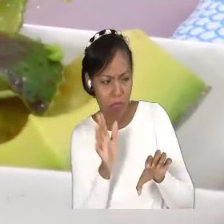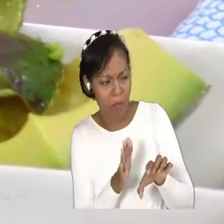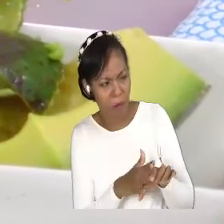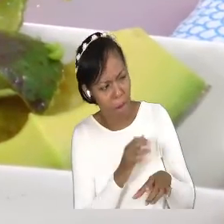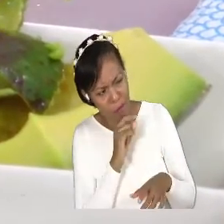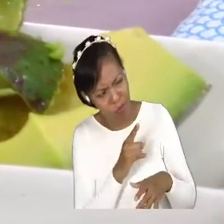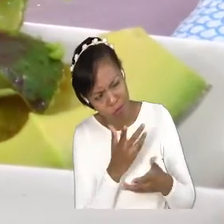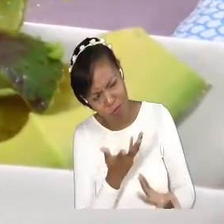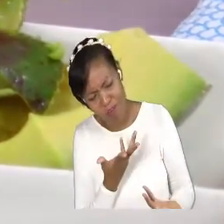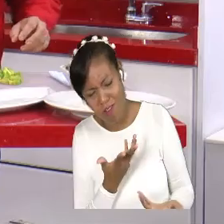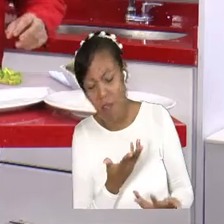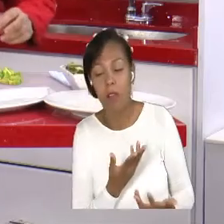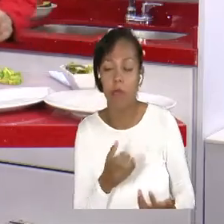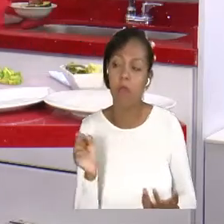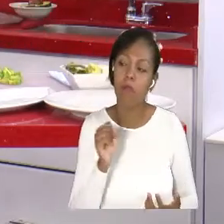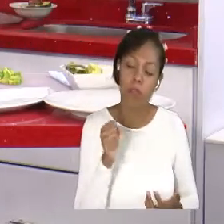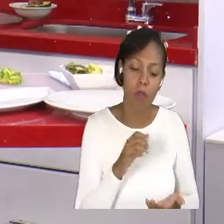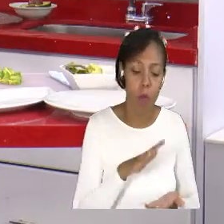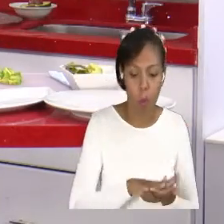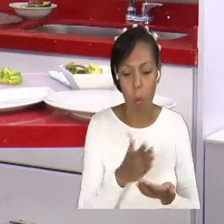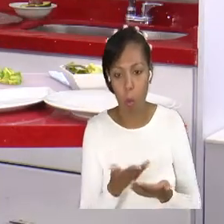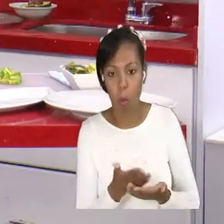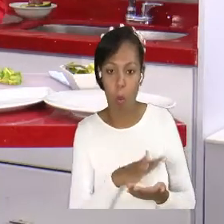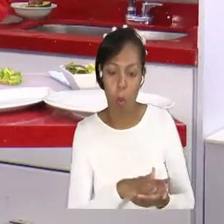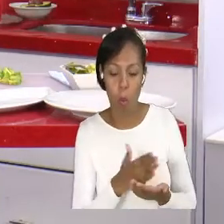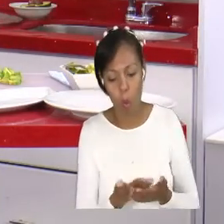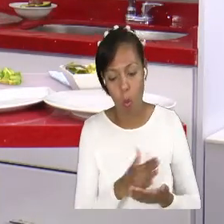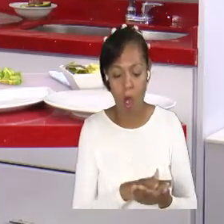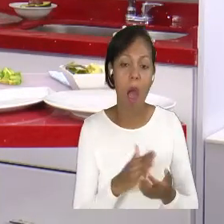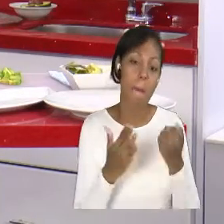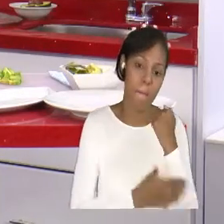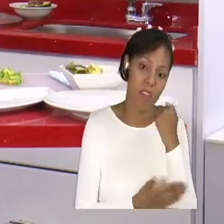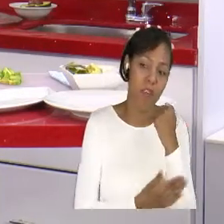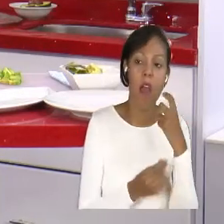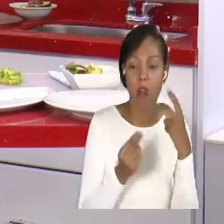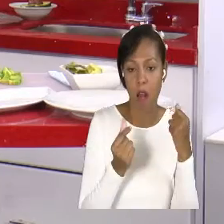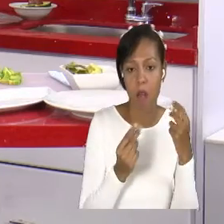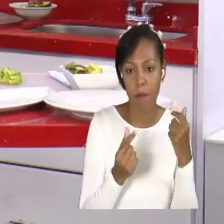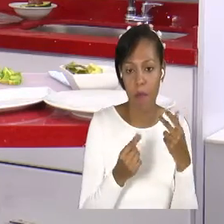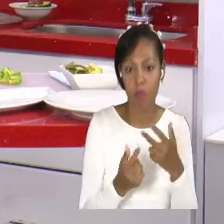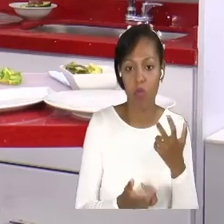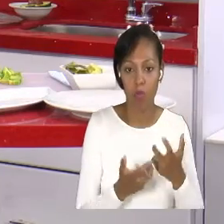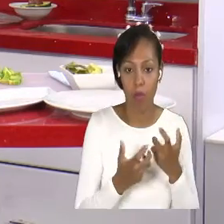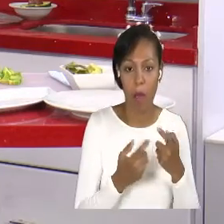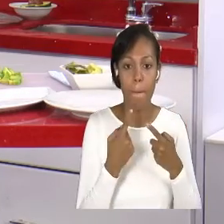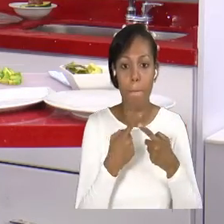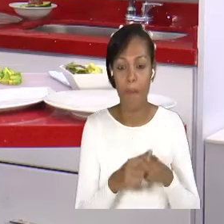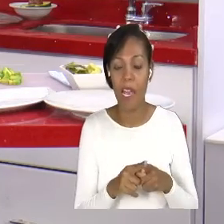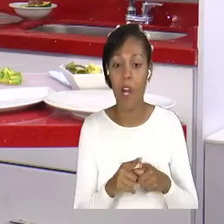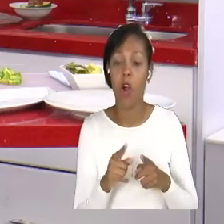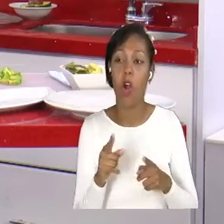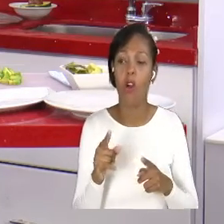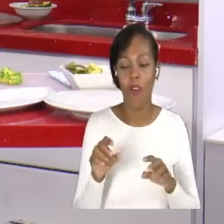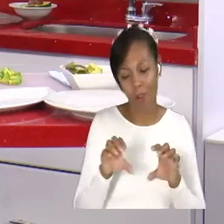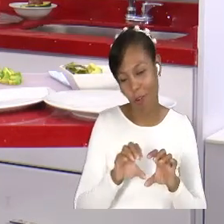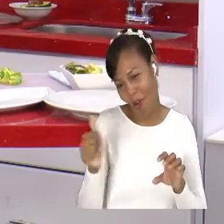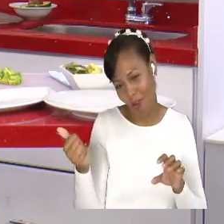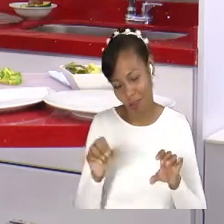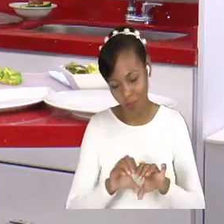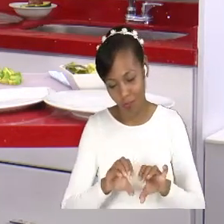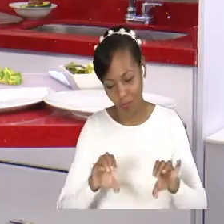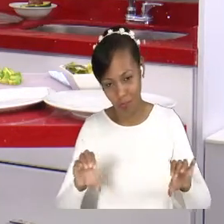más duro, tiene una cocción más prolongada que la piña. Ajá. La idea es que no queden súper blanditos, que queden asaditos.